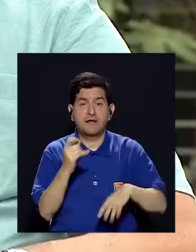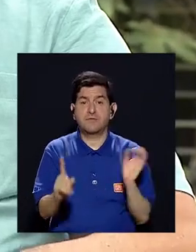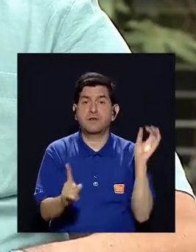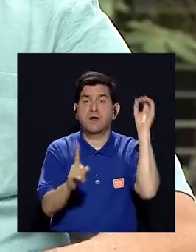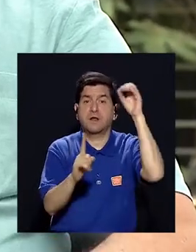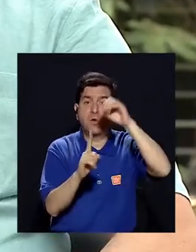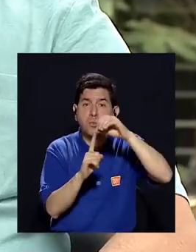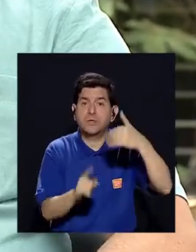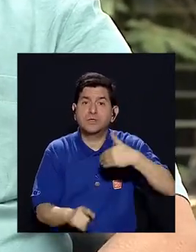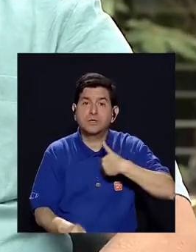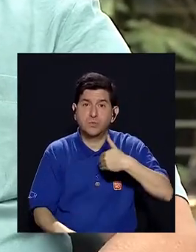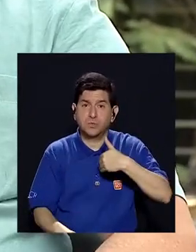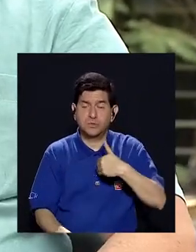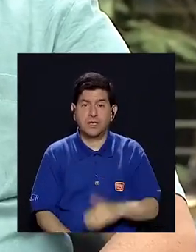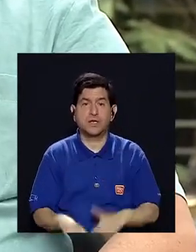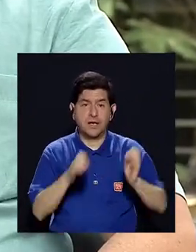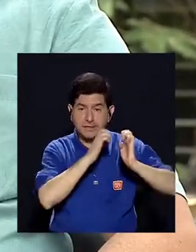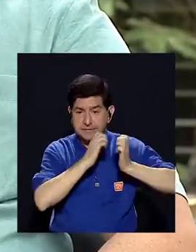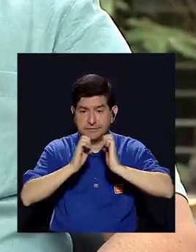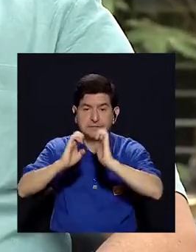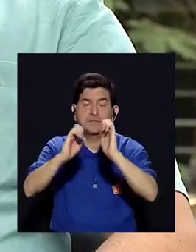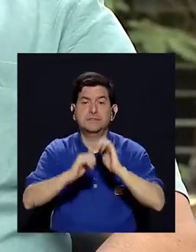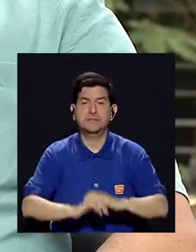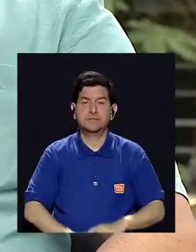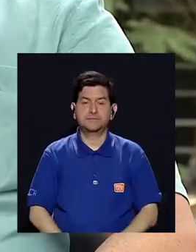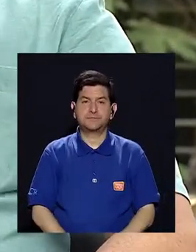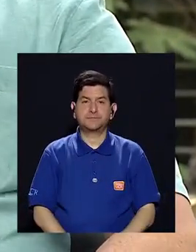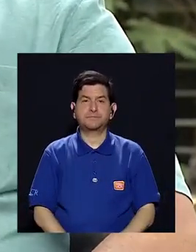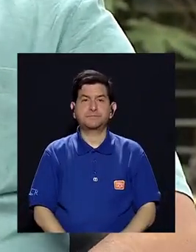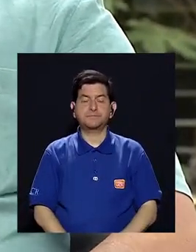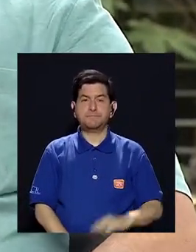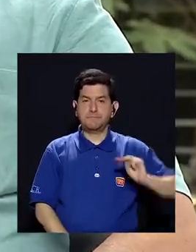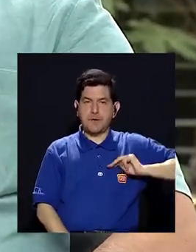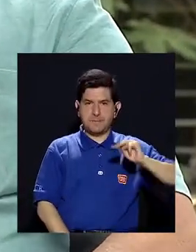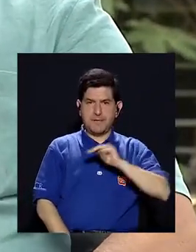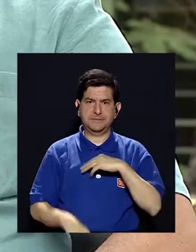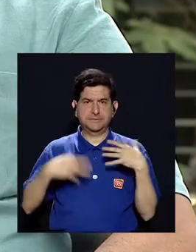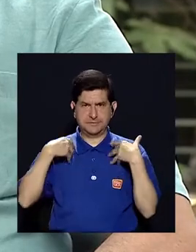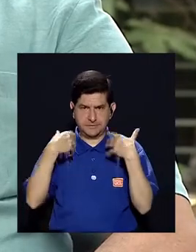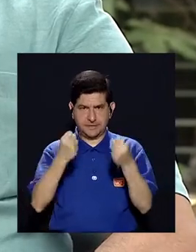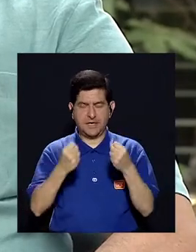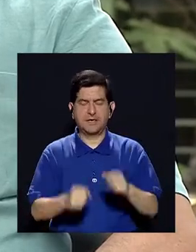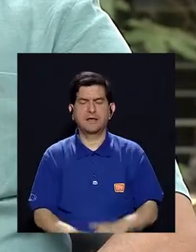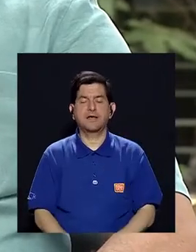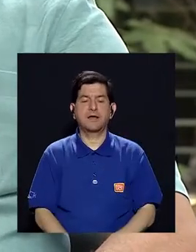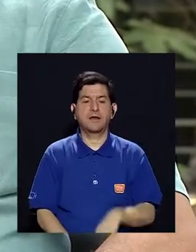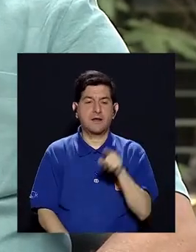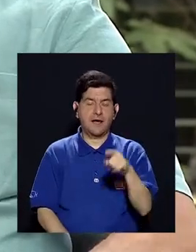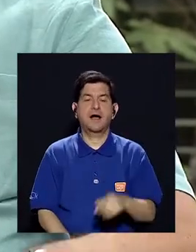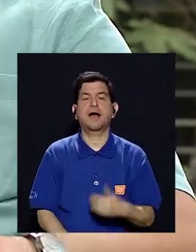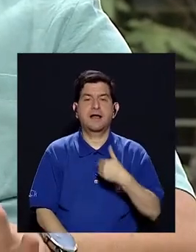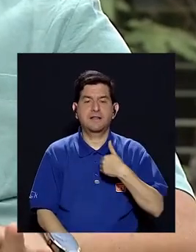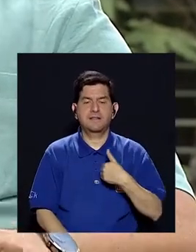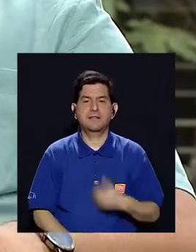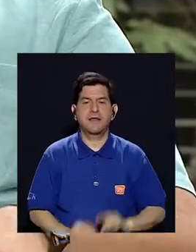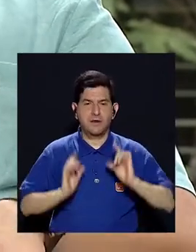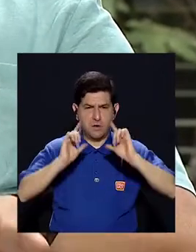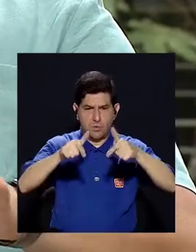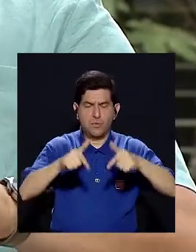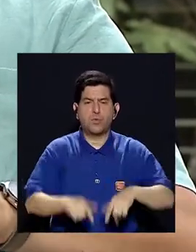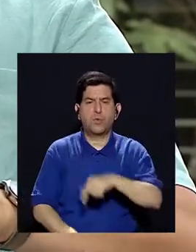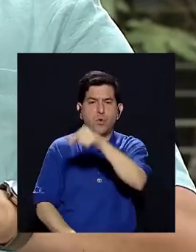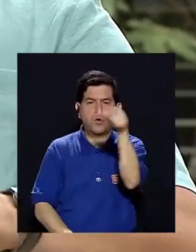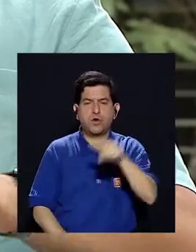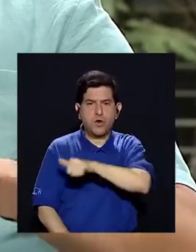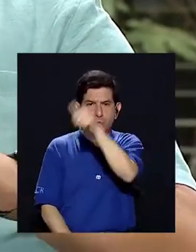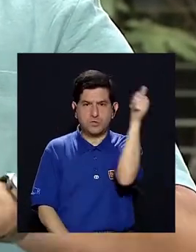el objetivo de esta estrategia. El Ministerio de Salud es el dueño del relleno sanitario Río Azul. El